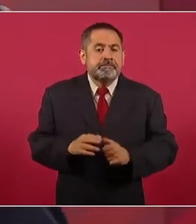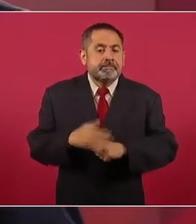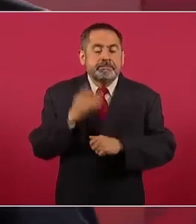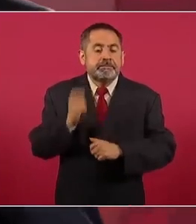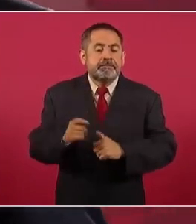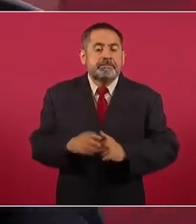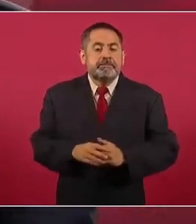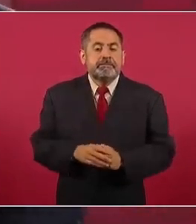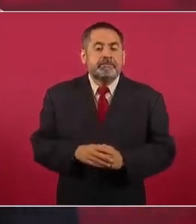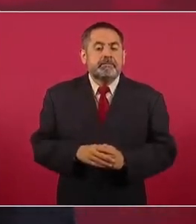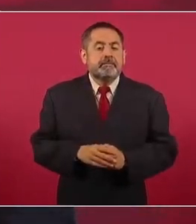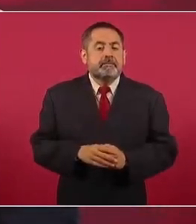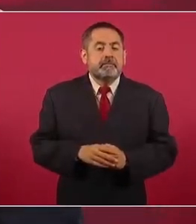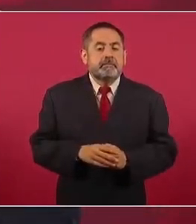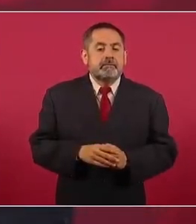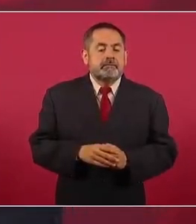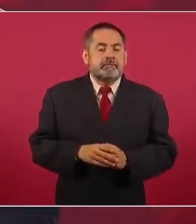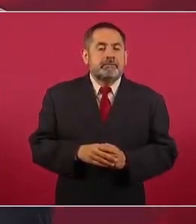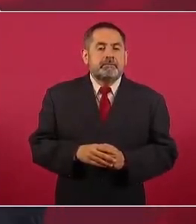porque